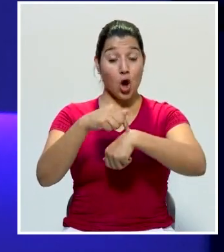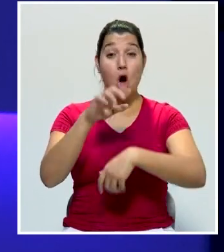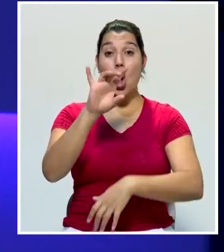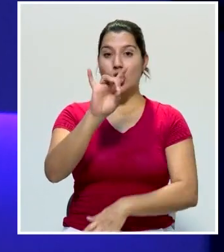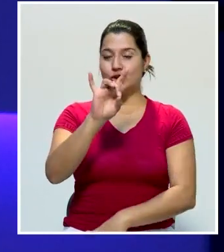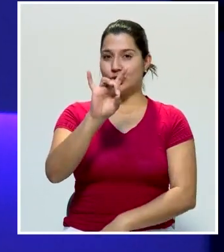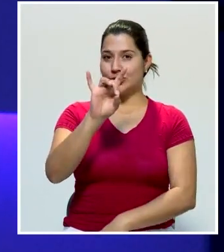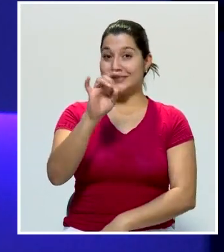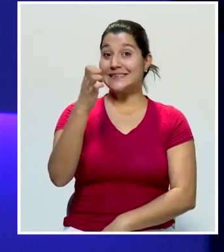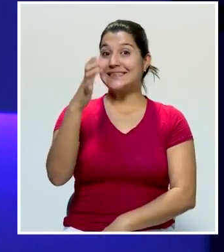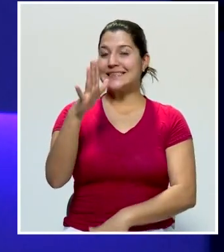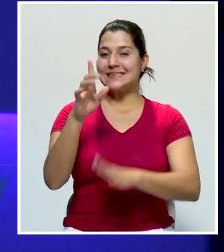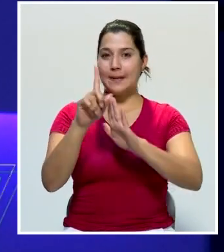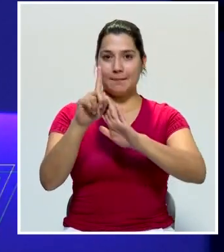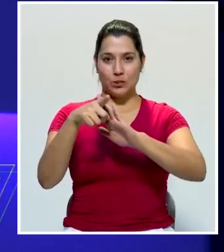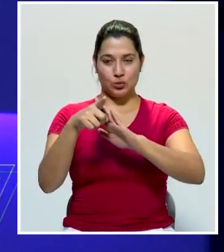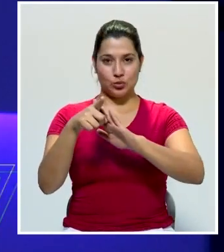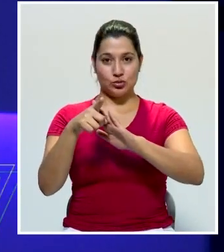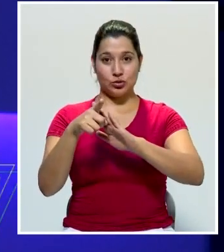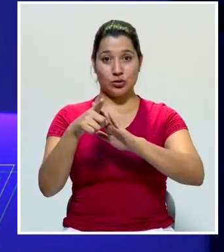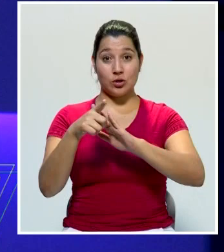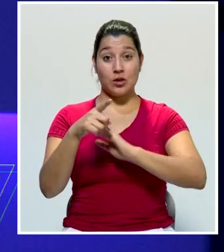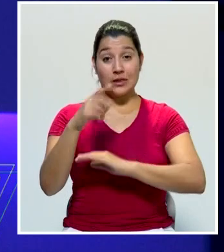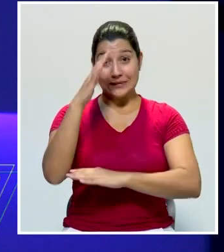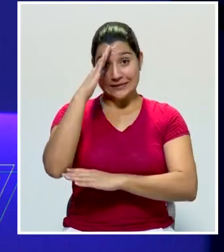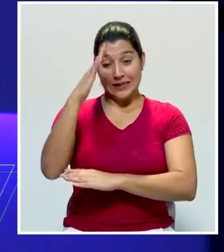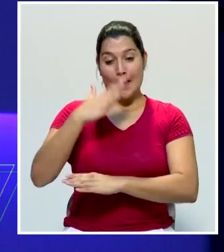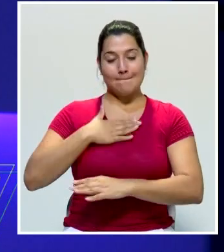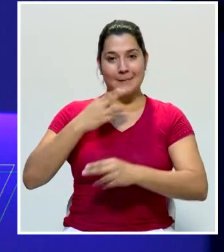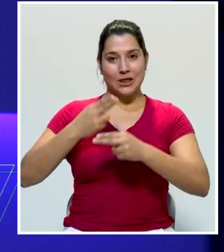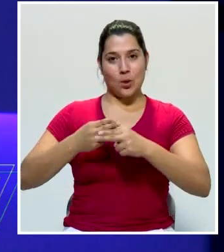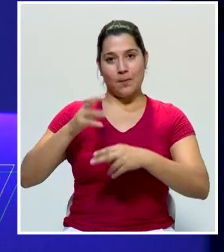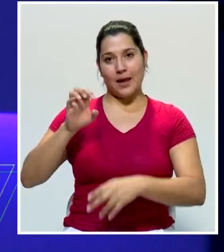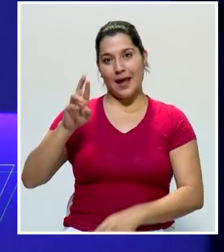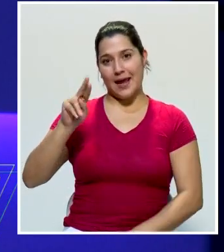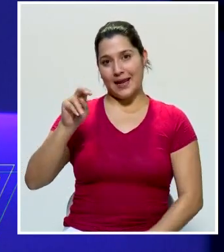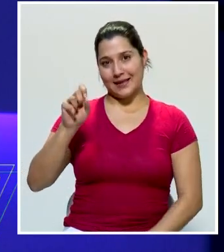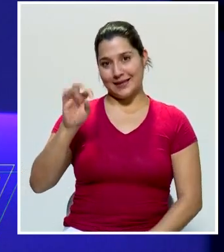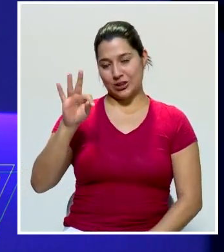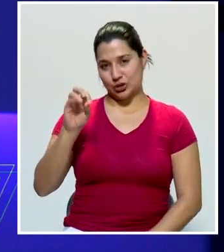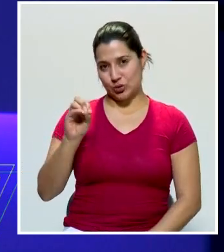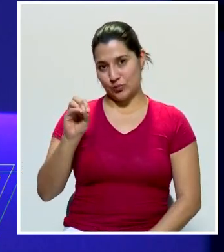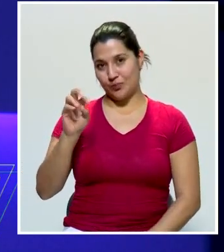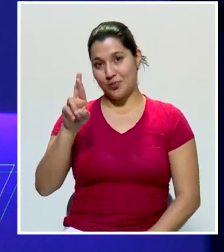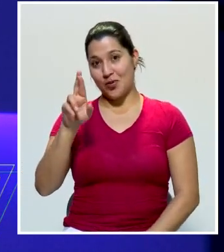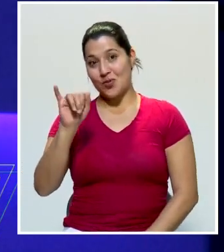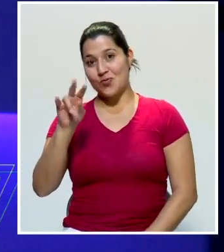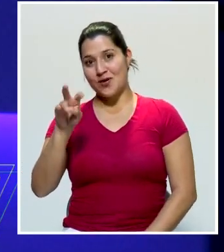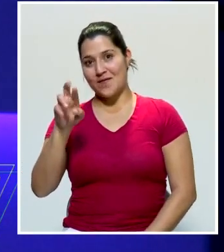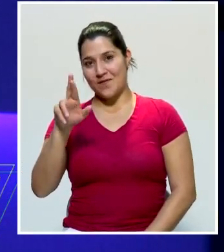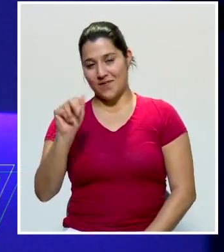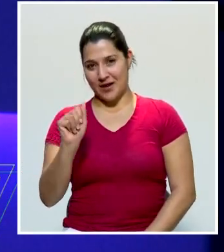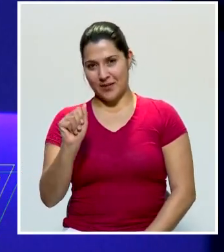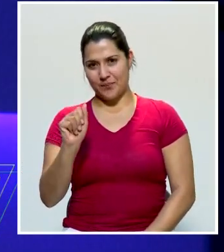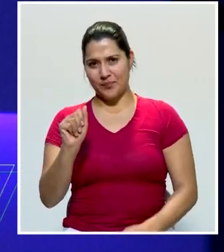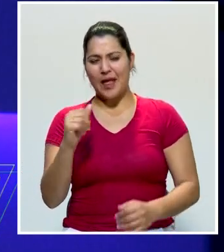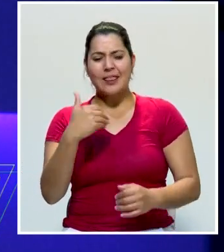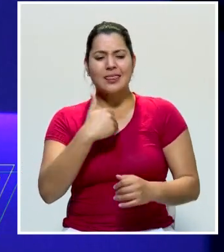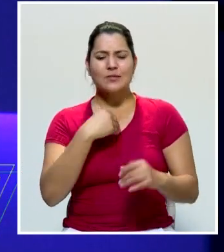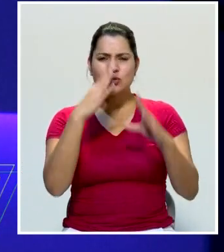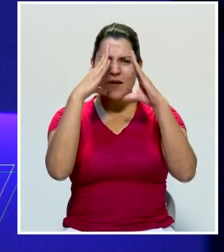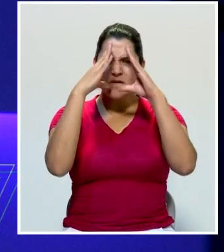la noche con 15 minutos los saluda Ernesto Rivera. Hay rastros